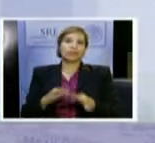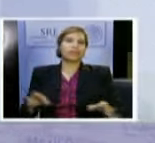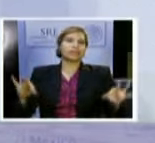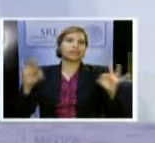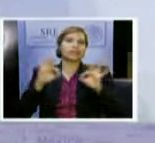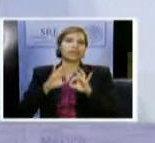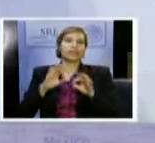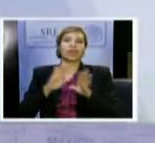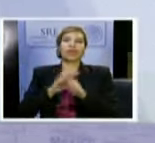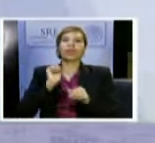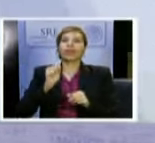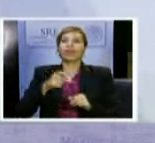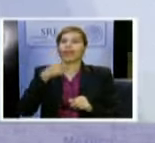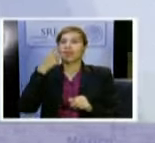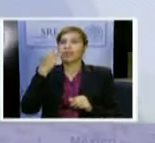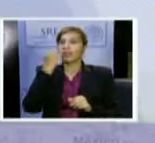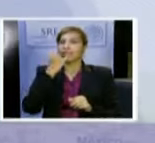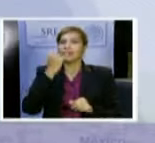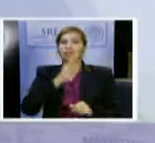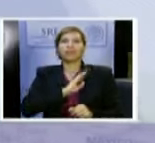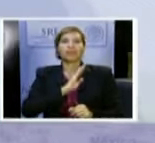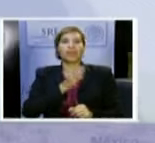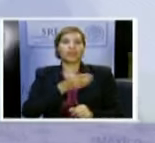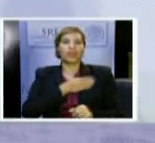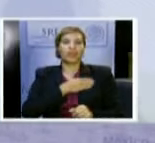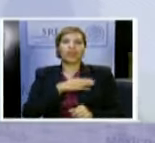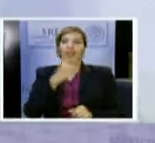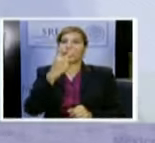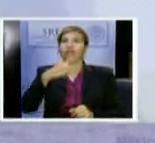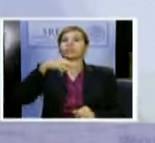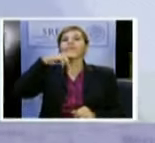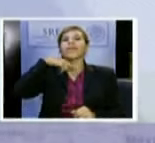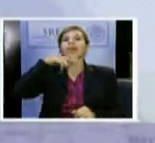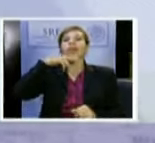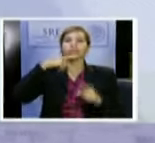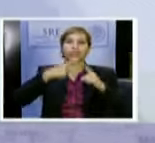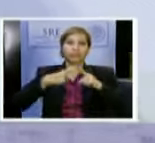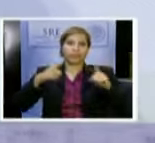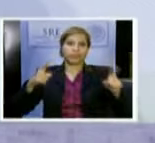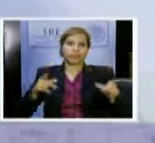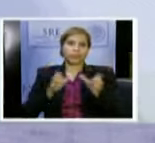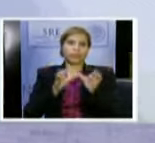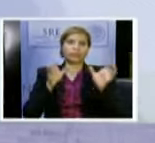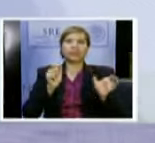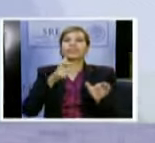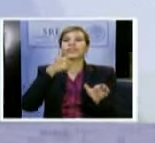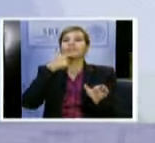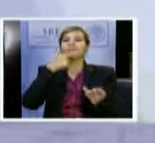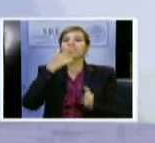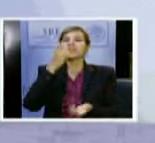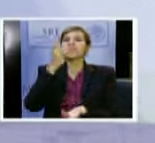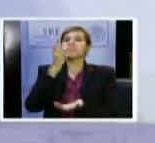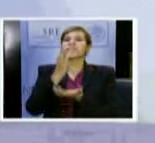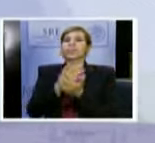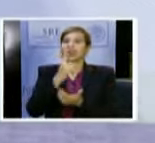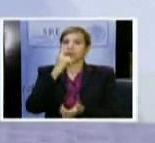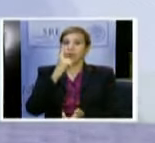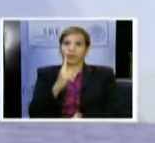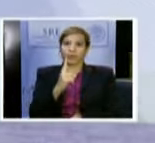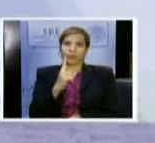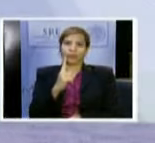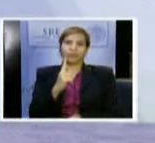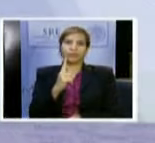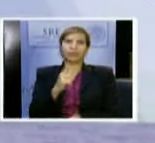relevante en castellano porque tenemos dos verbos diferentes para denotar algo que en inglés solo existe